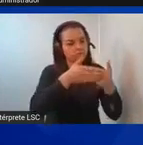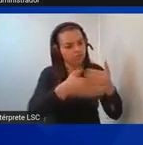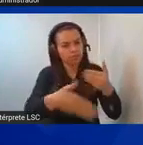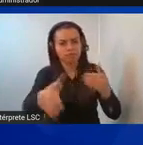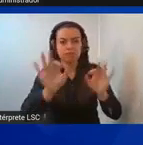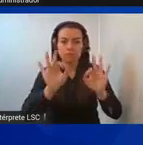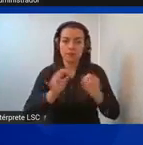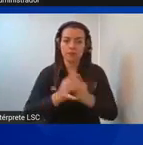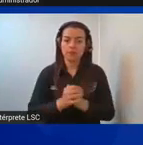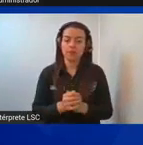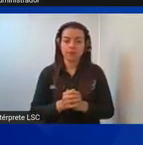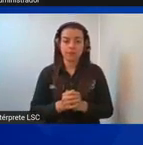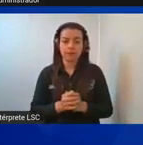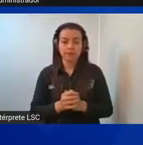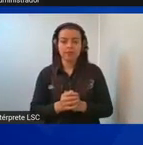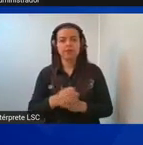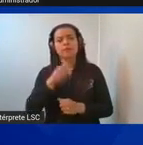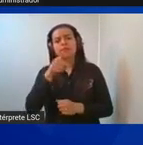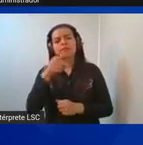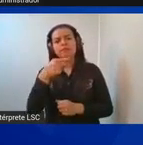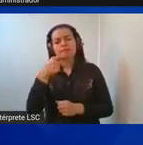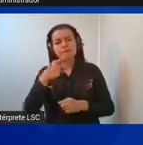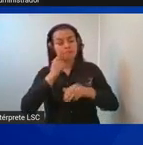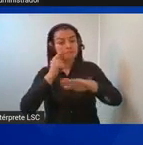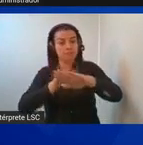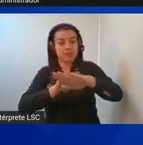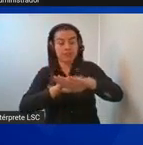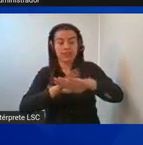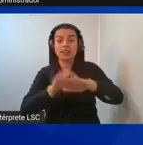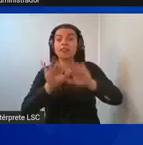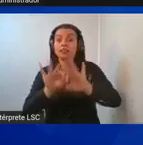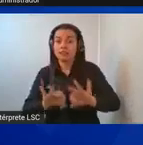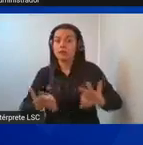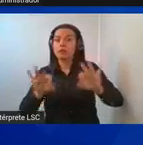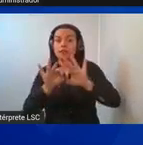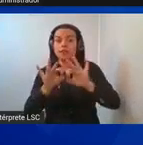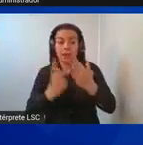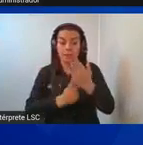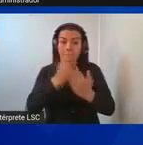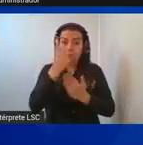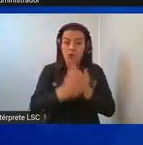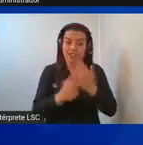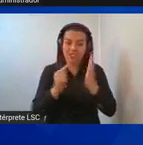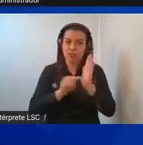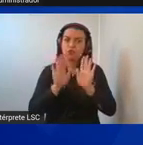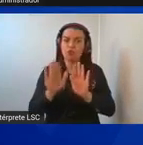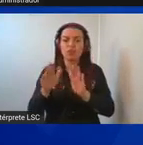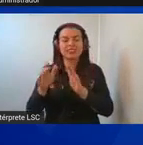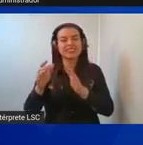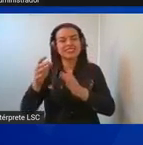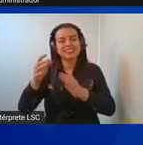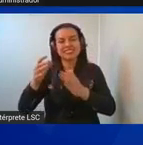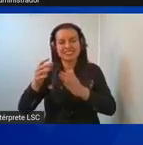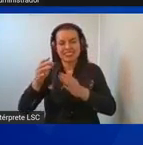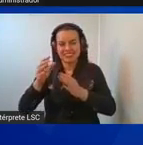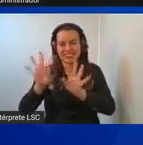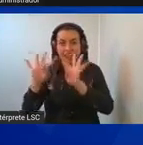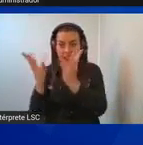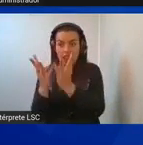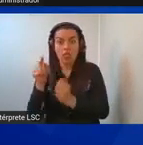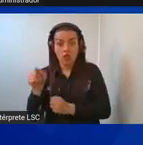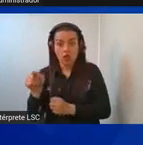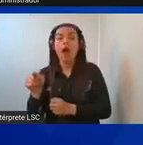pero hay una cosa, Gabriela, hay una cosa interesantísima. Por ejemplo, en el proyecto de Senado habíamos dado un año